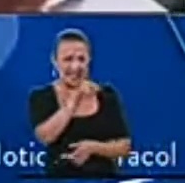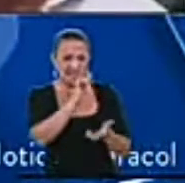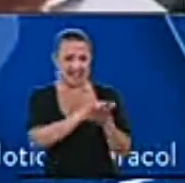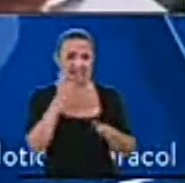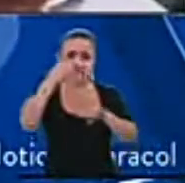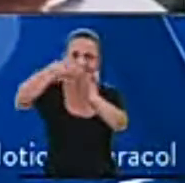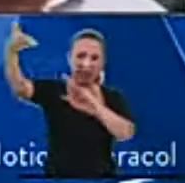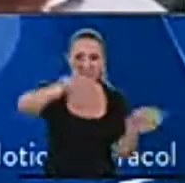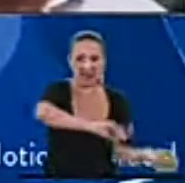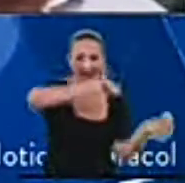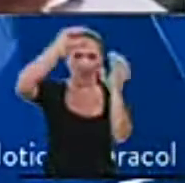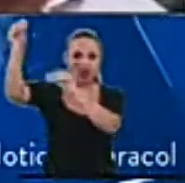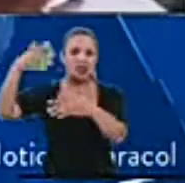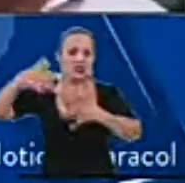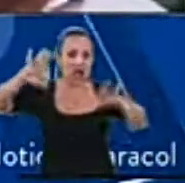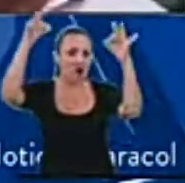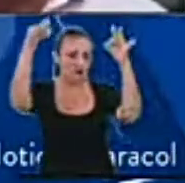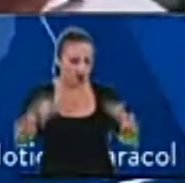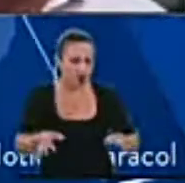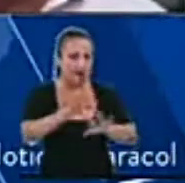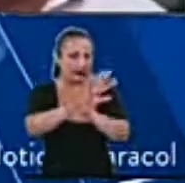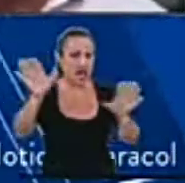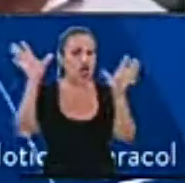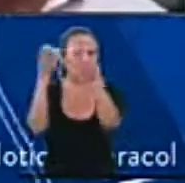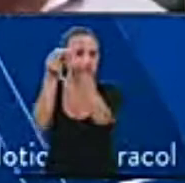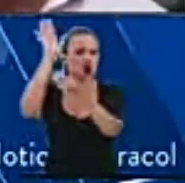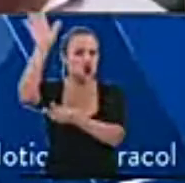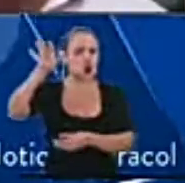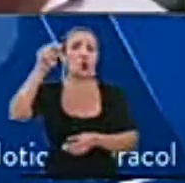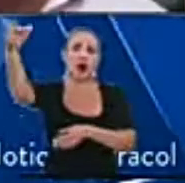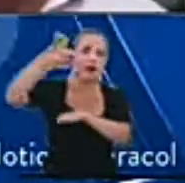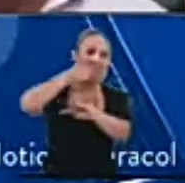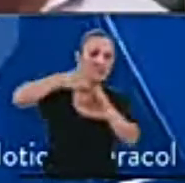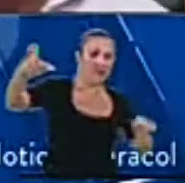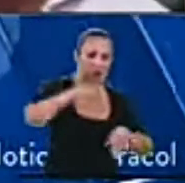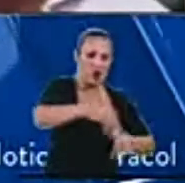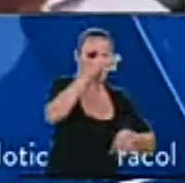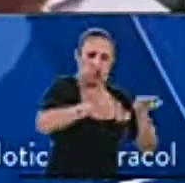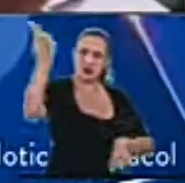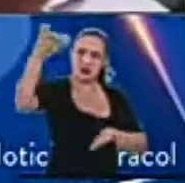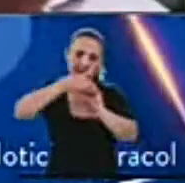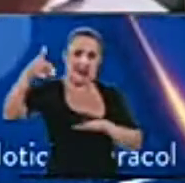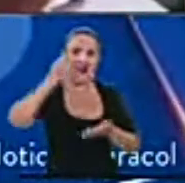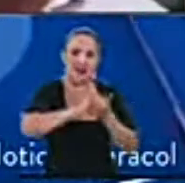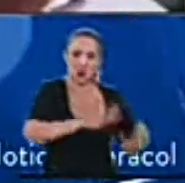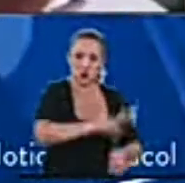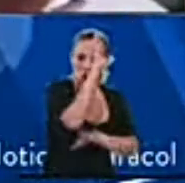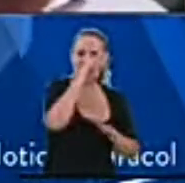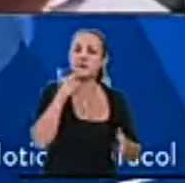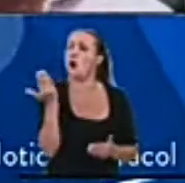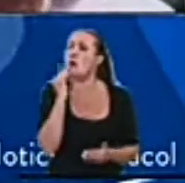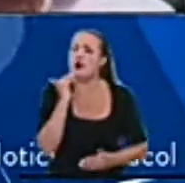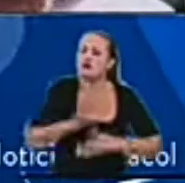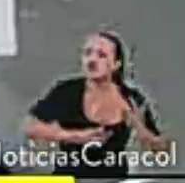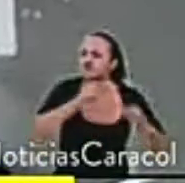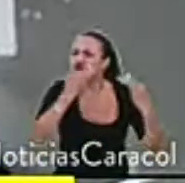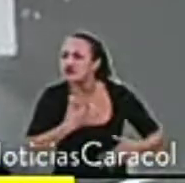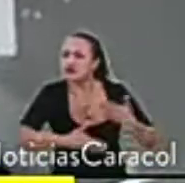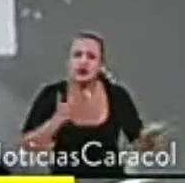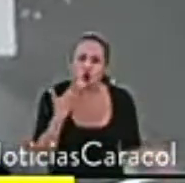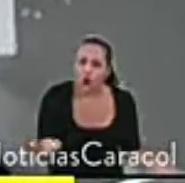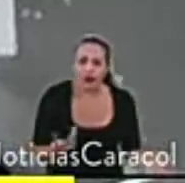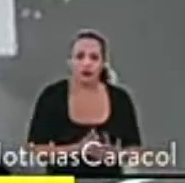la justicia, al gobierno de Colombia, ¿cuándo se podría producir ese proceso? Mira, primero que todo, mi